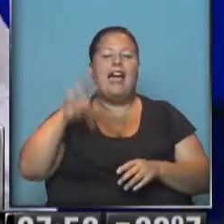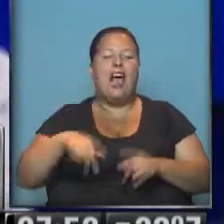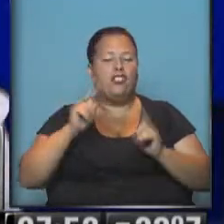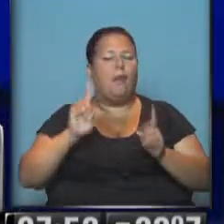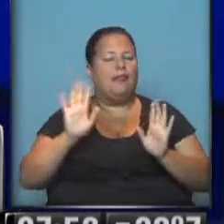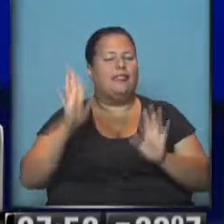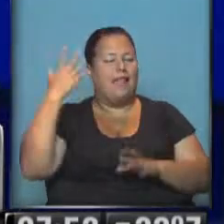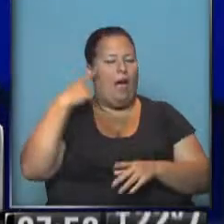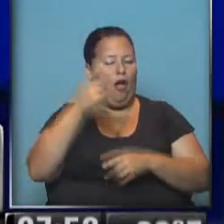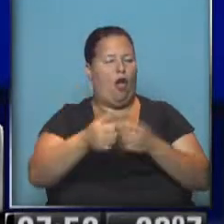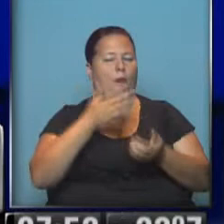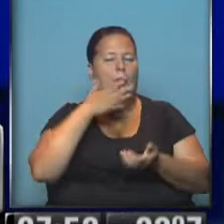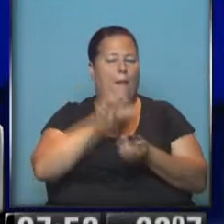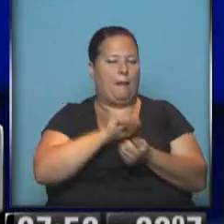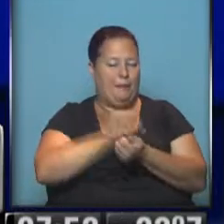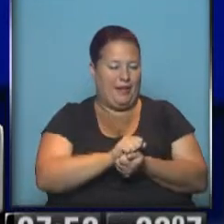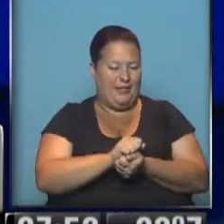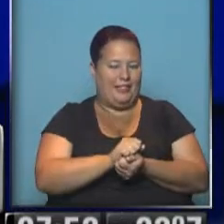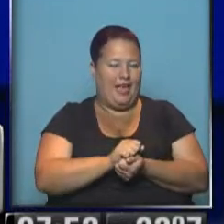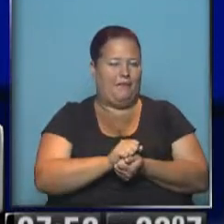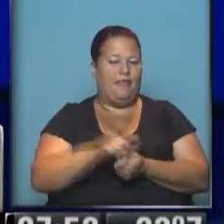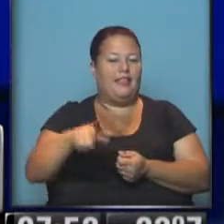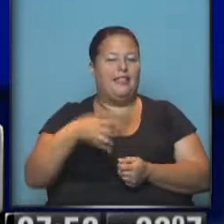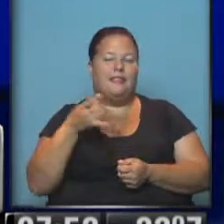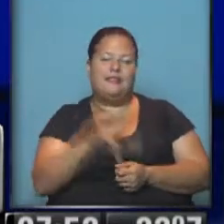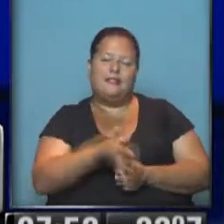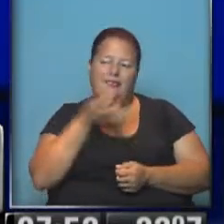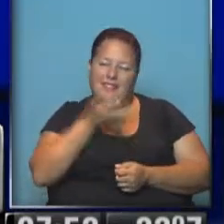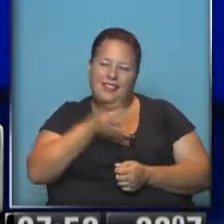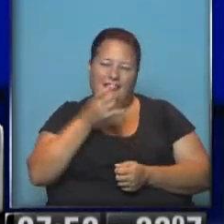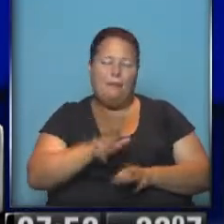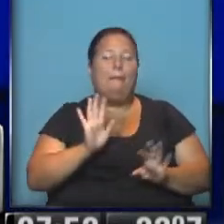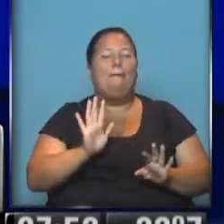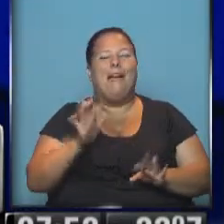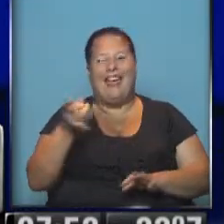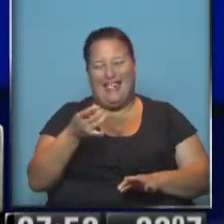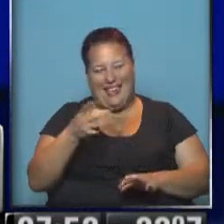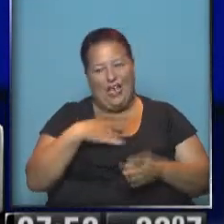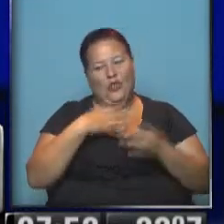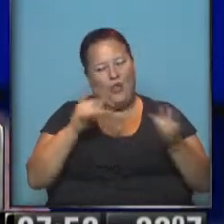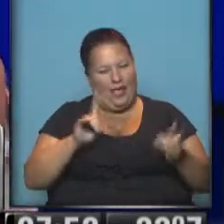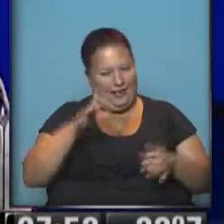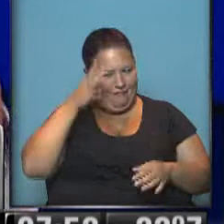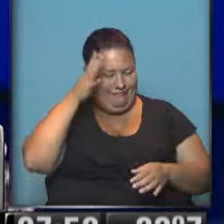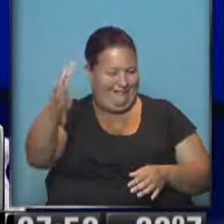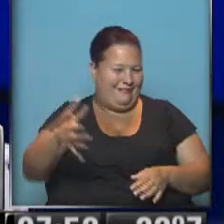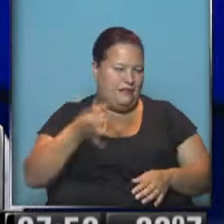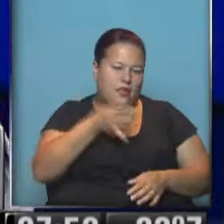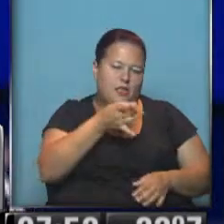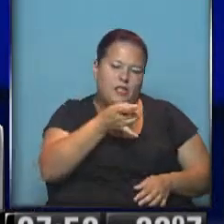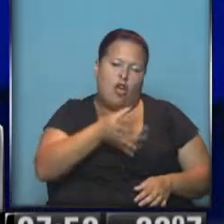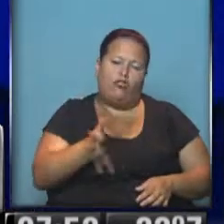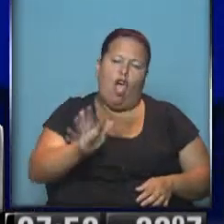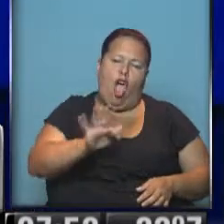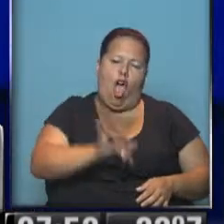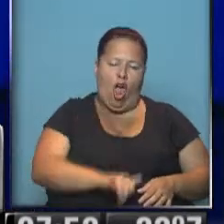también estuvo en la conferencia de prensa, empezaron a hostigarnos, pero hostigación es una palabra delicada, es decir, era todos